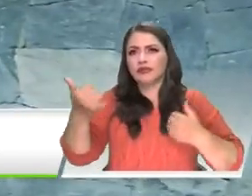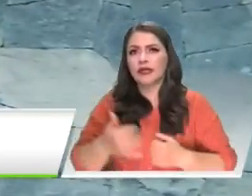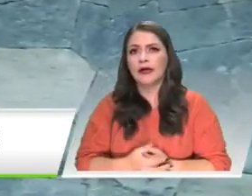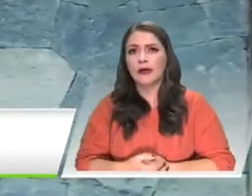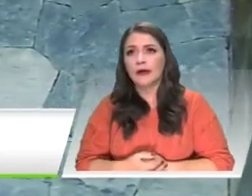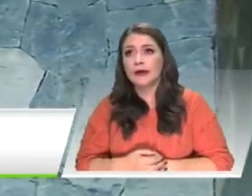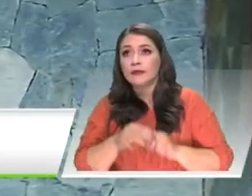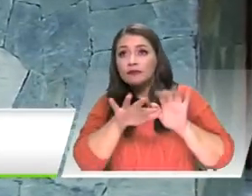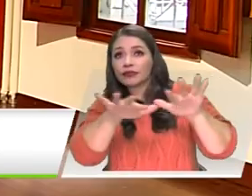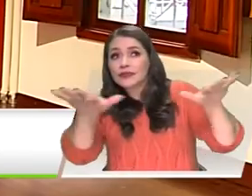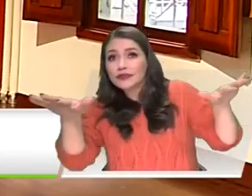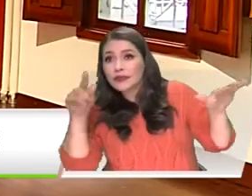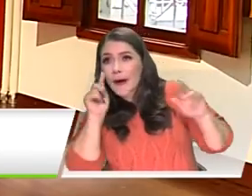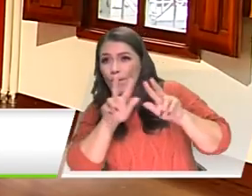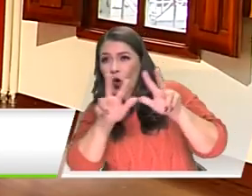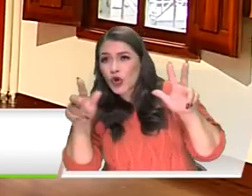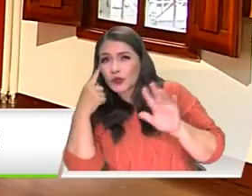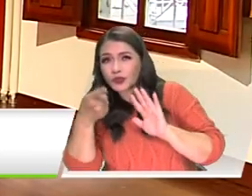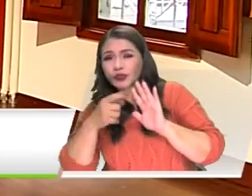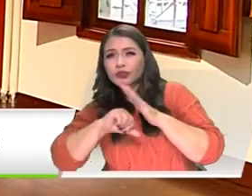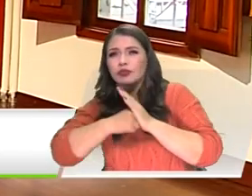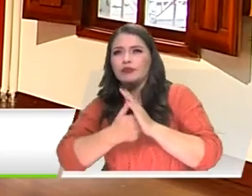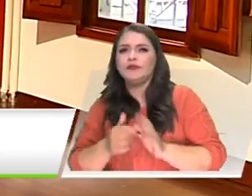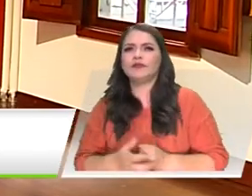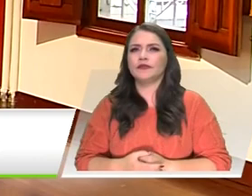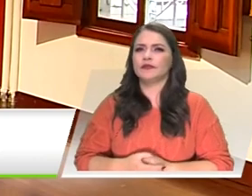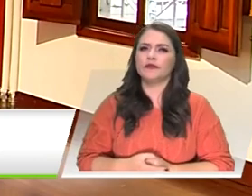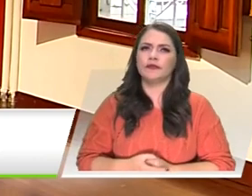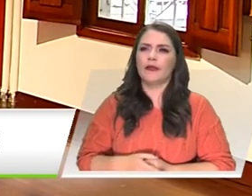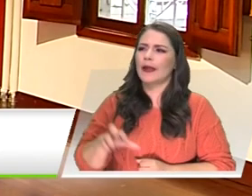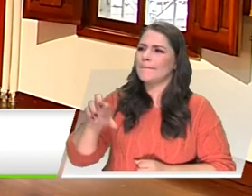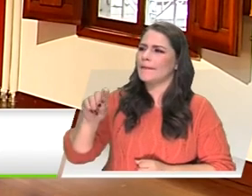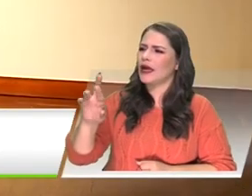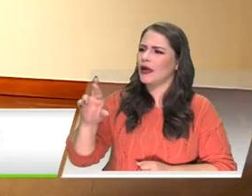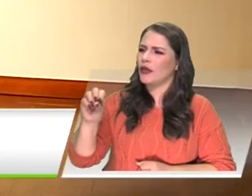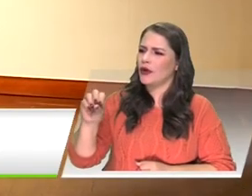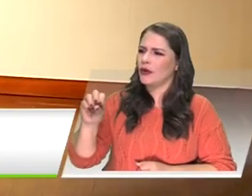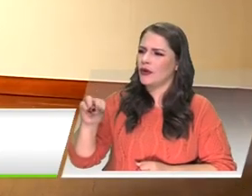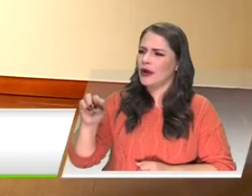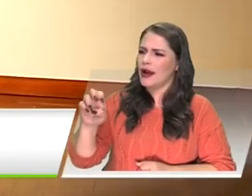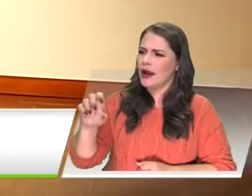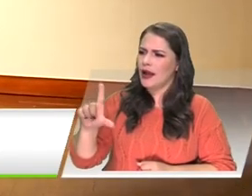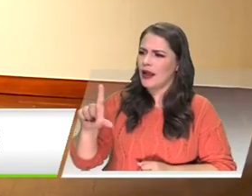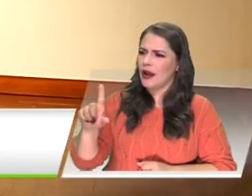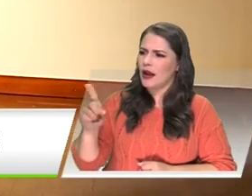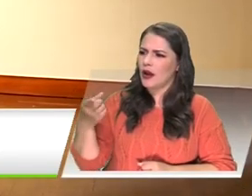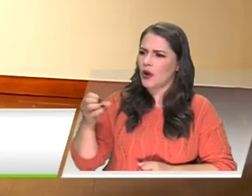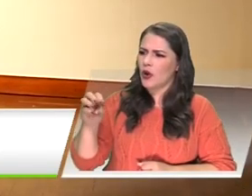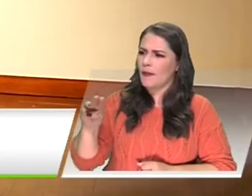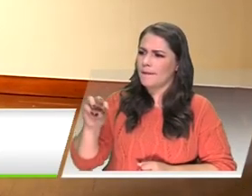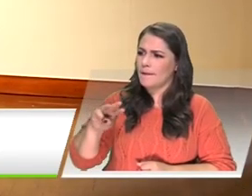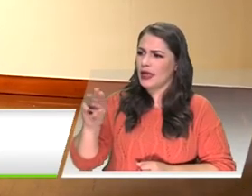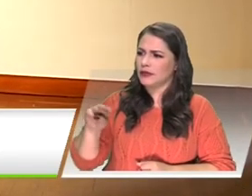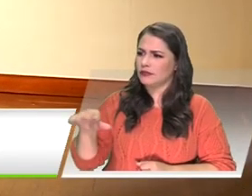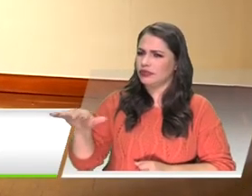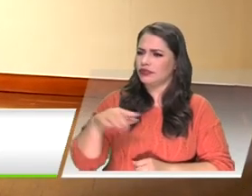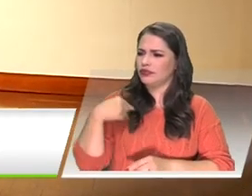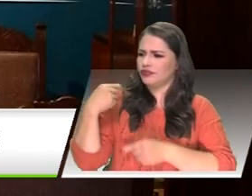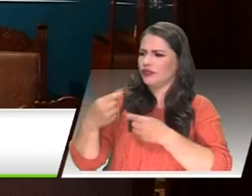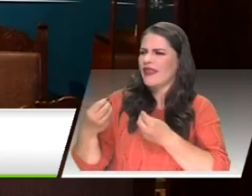custodiadas y guardadas en este museo. ¿Cuál es el legado que deja Pedro Nel Gómez a la comunidad? La familia decidió